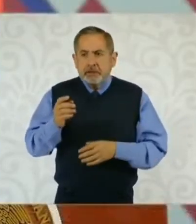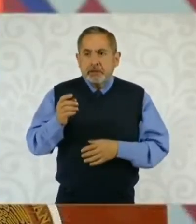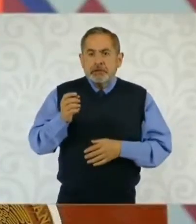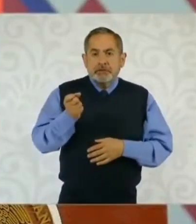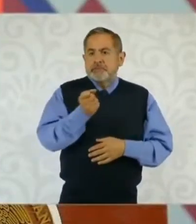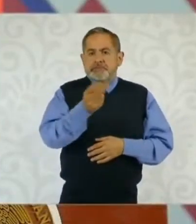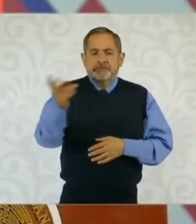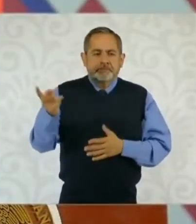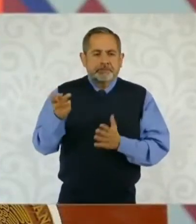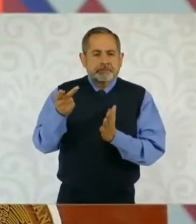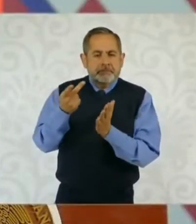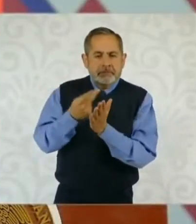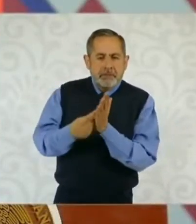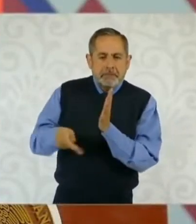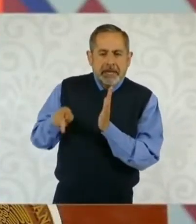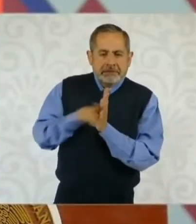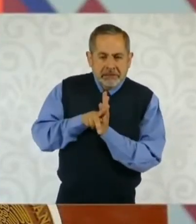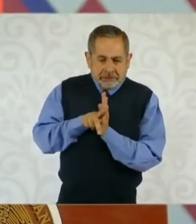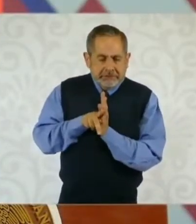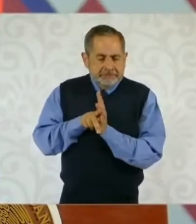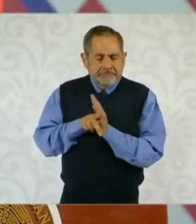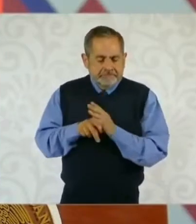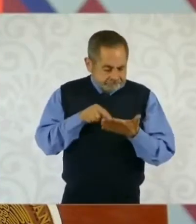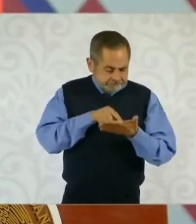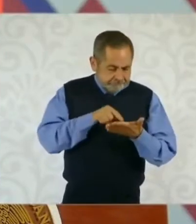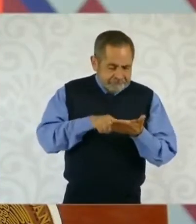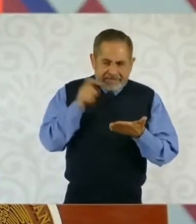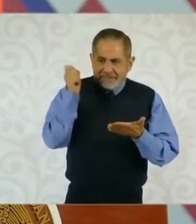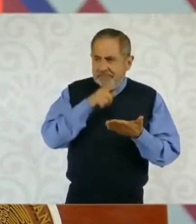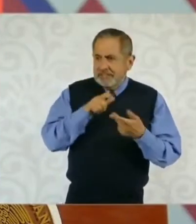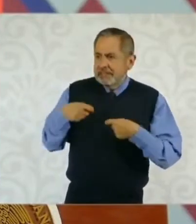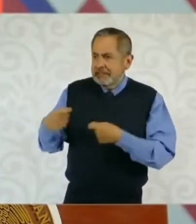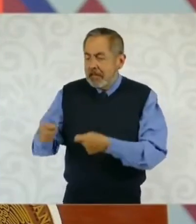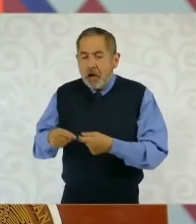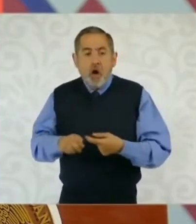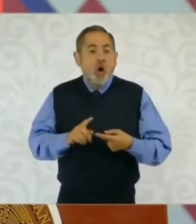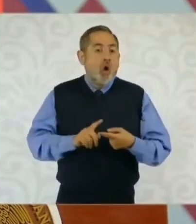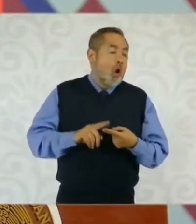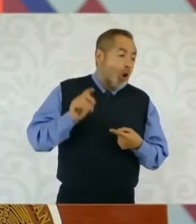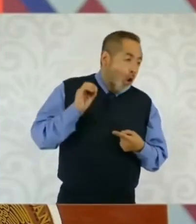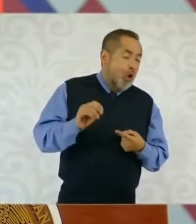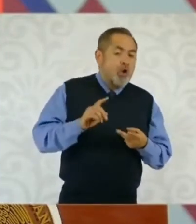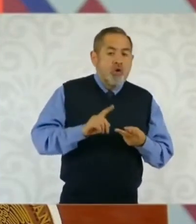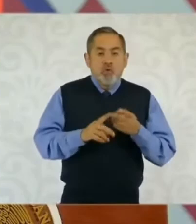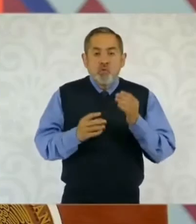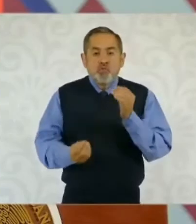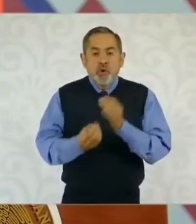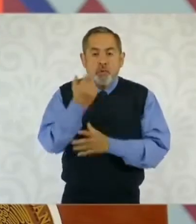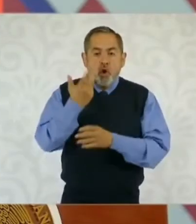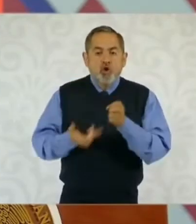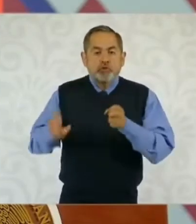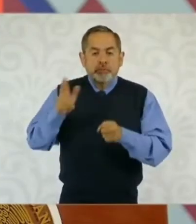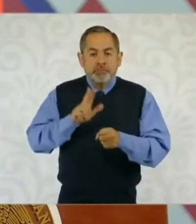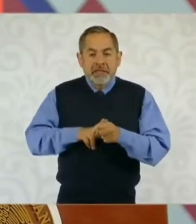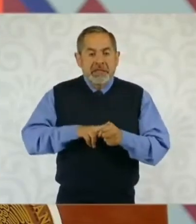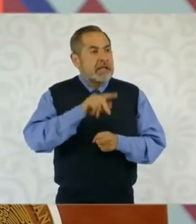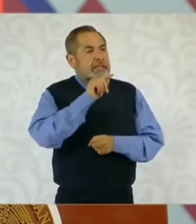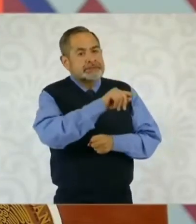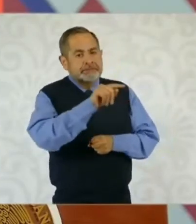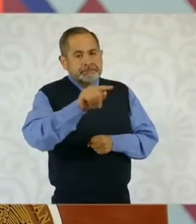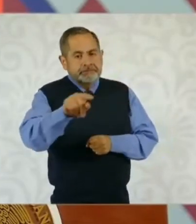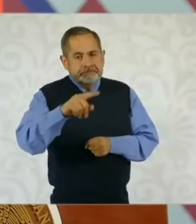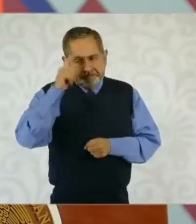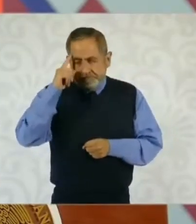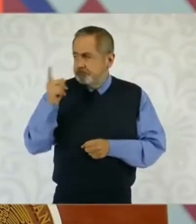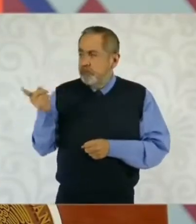plazas que se conocen como de difícil cobertura o lugares nuevos que tienen que ver con los nuevos hospitales. Una de las indicaciones que